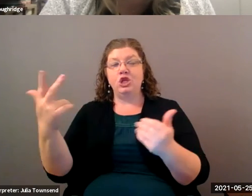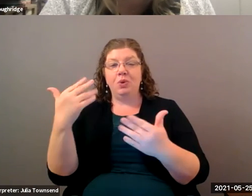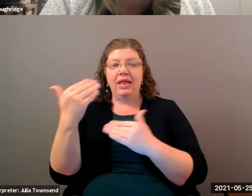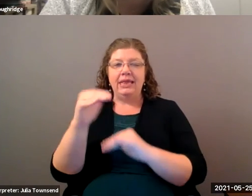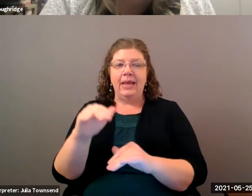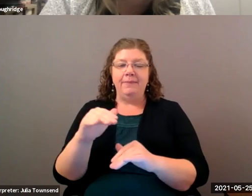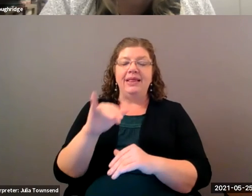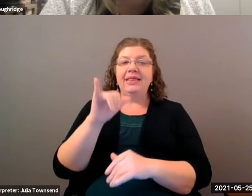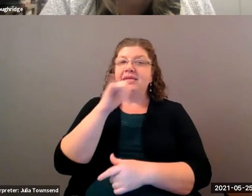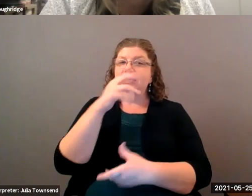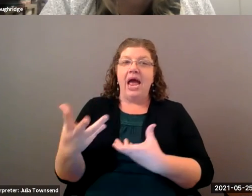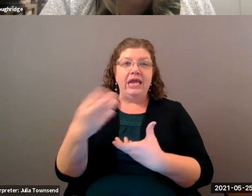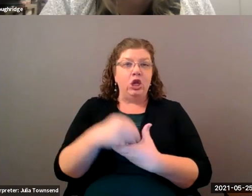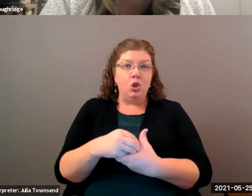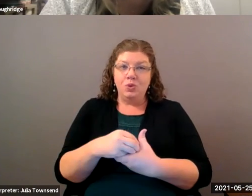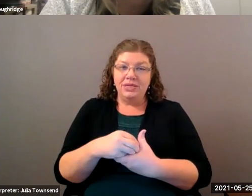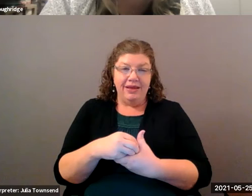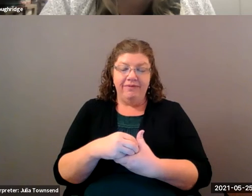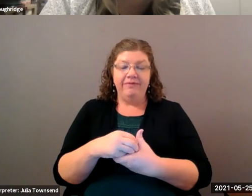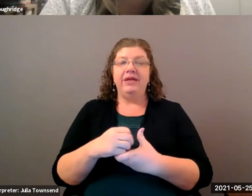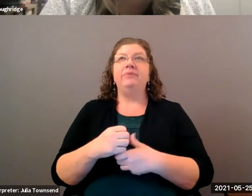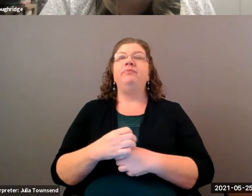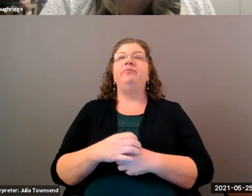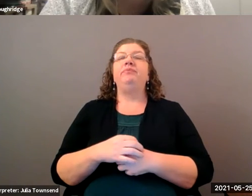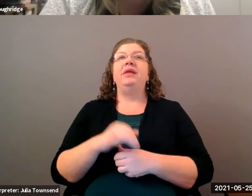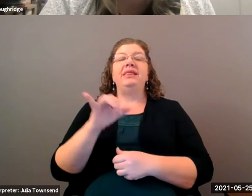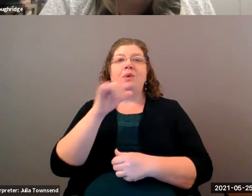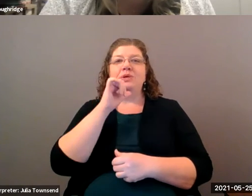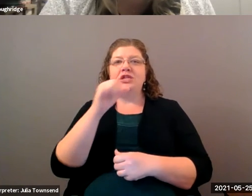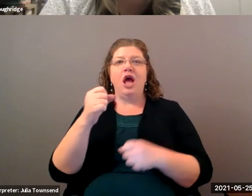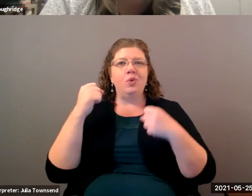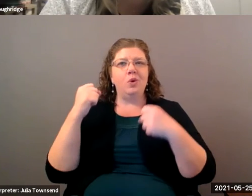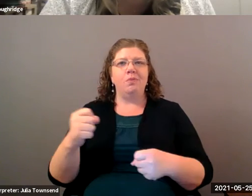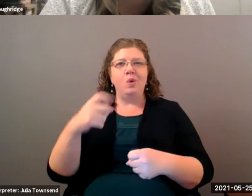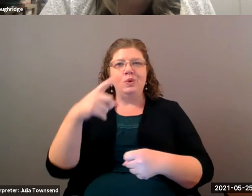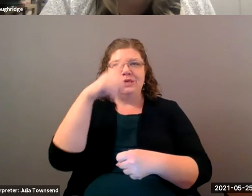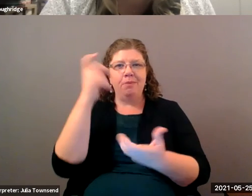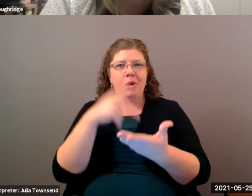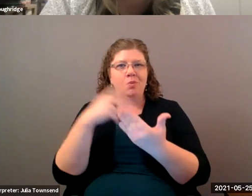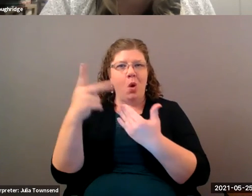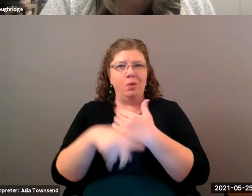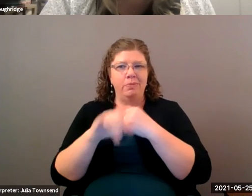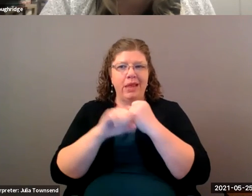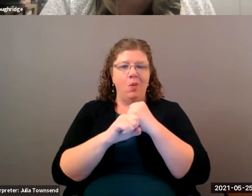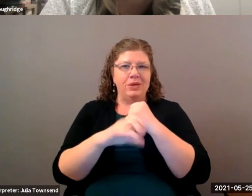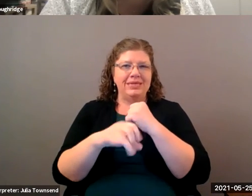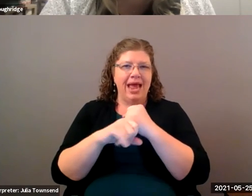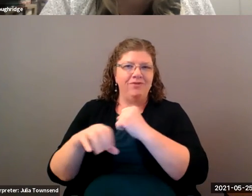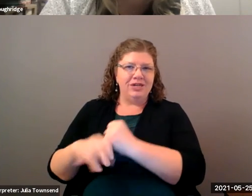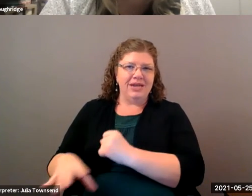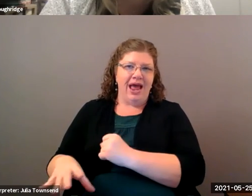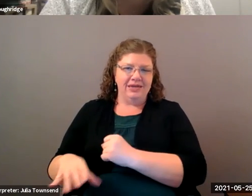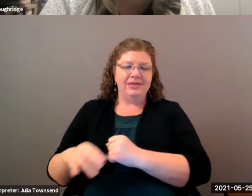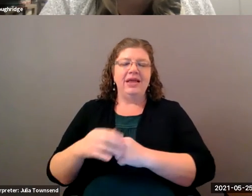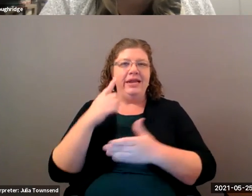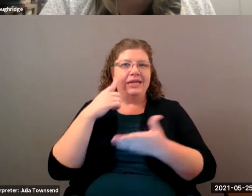las clases. Esto no es inclusivo. Este no es el programa robusto